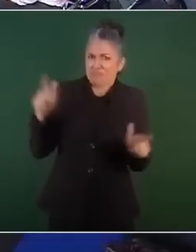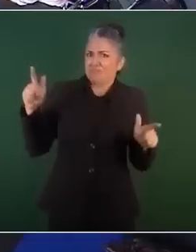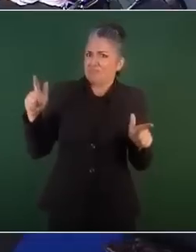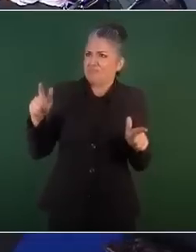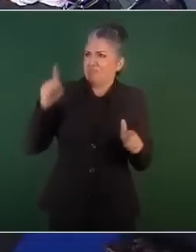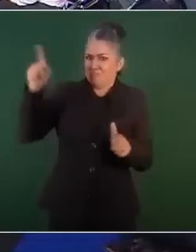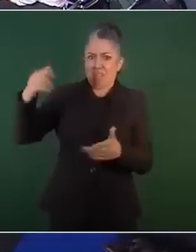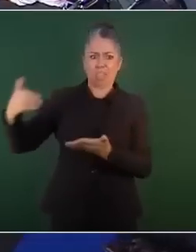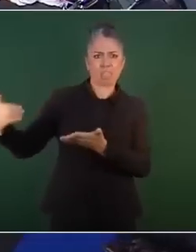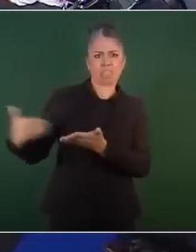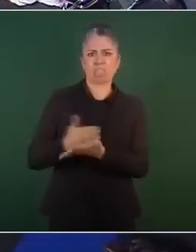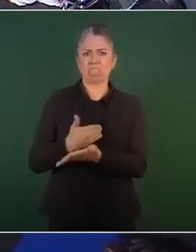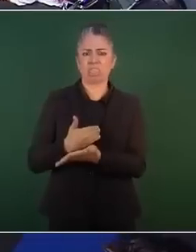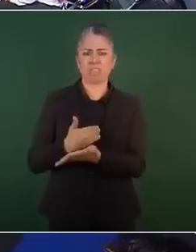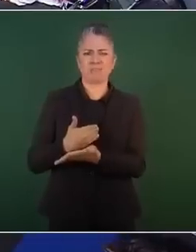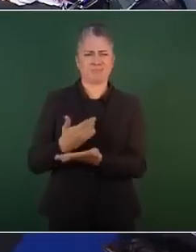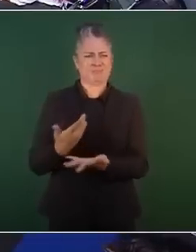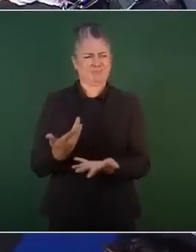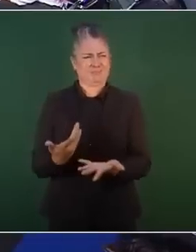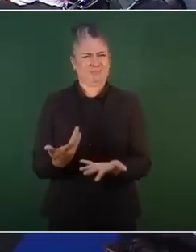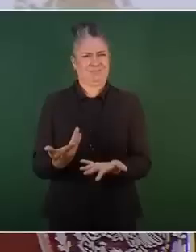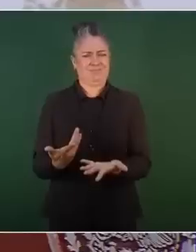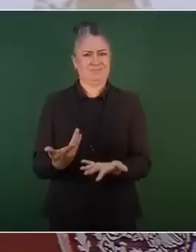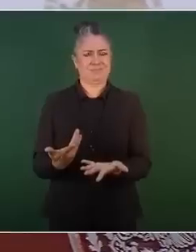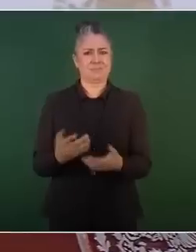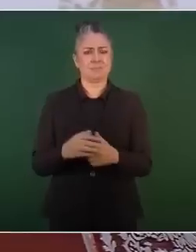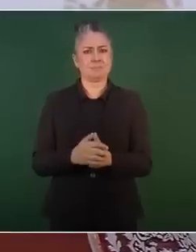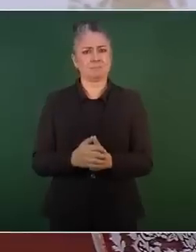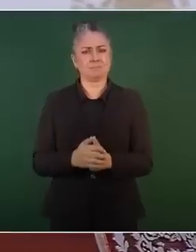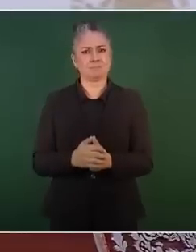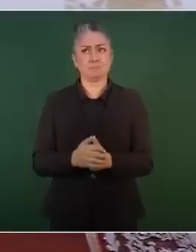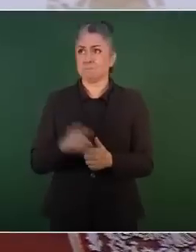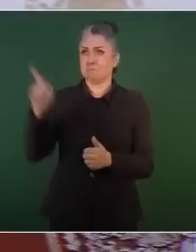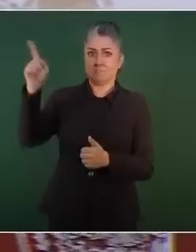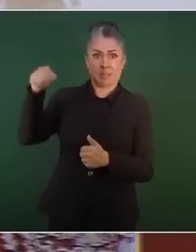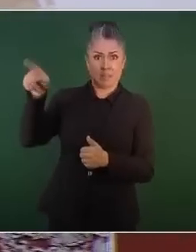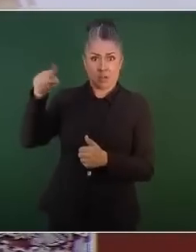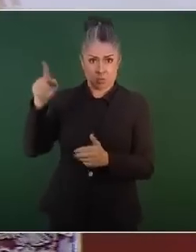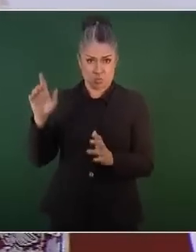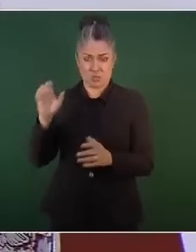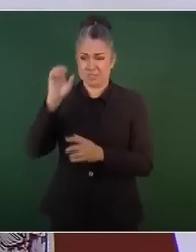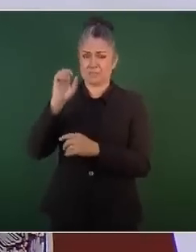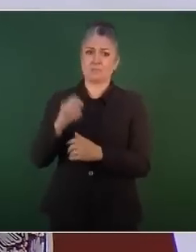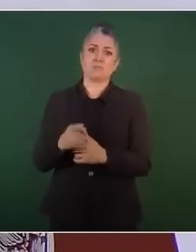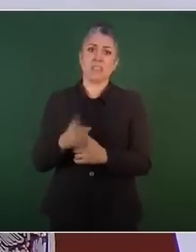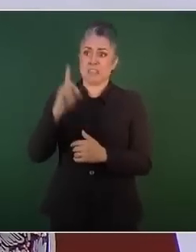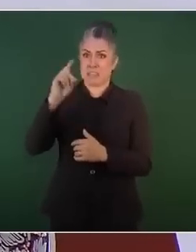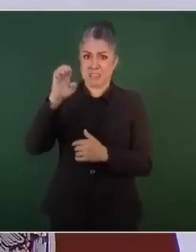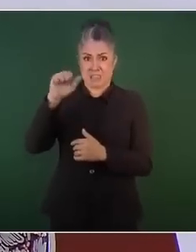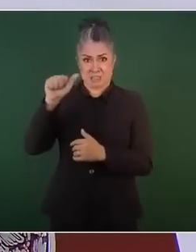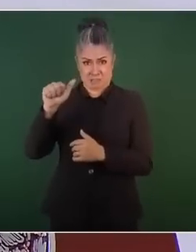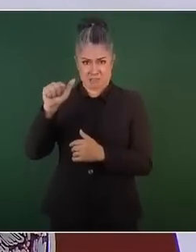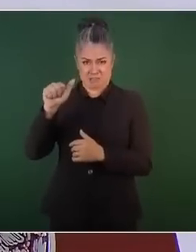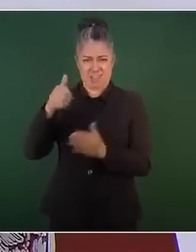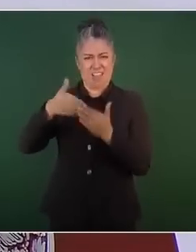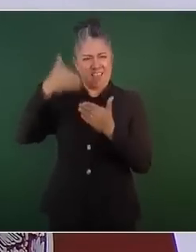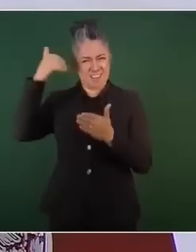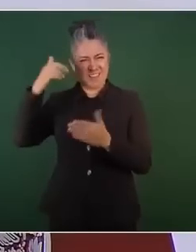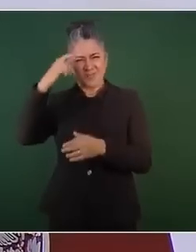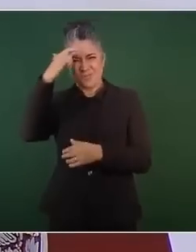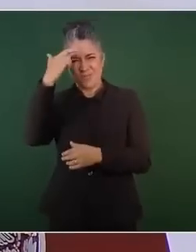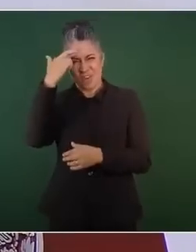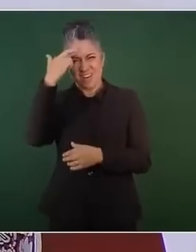¿Qué no crearon ellos lo de el operativo rápido y